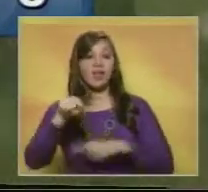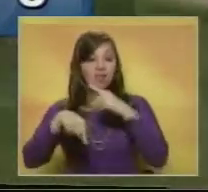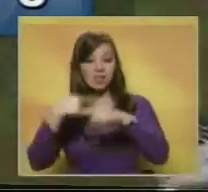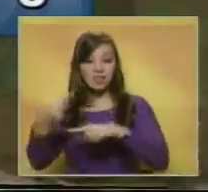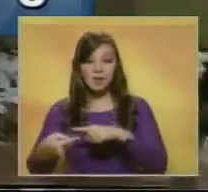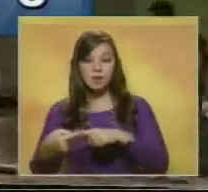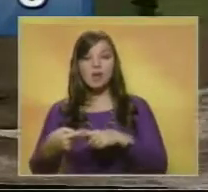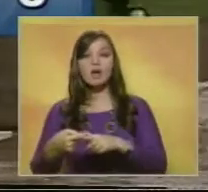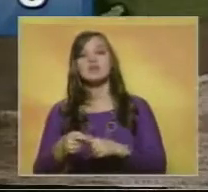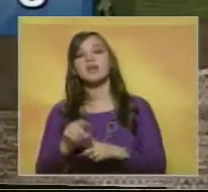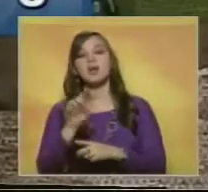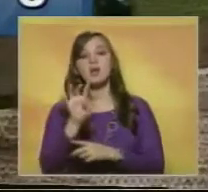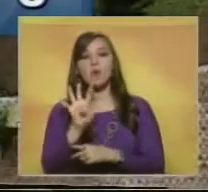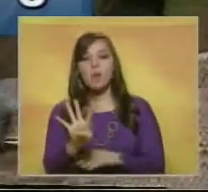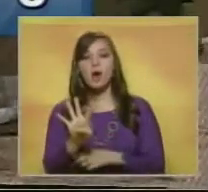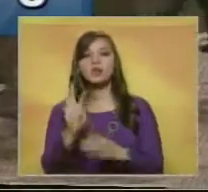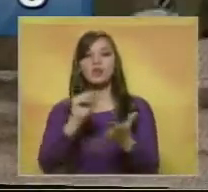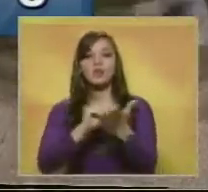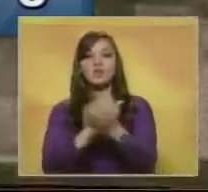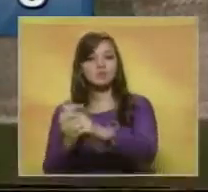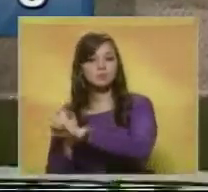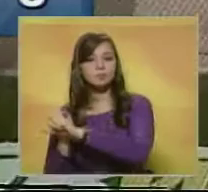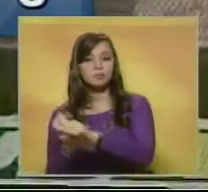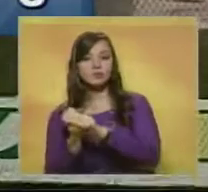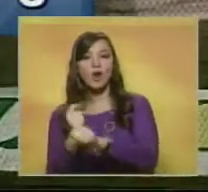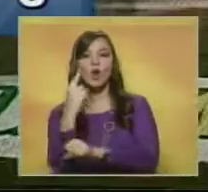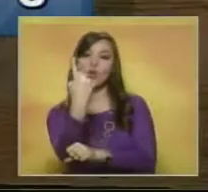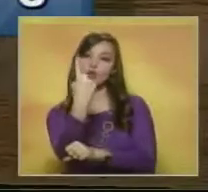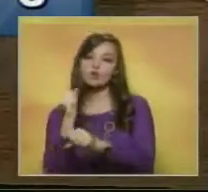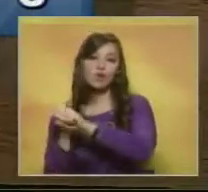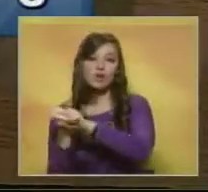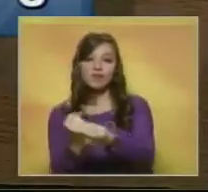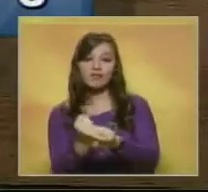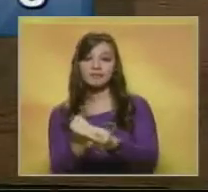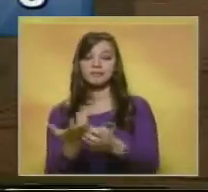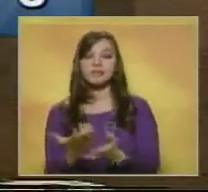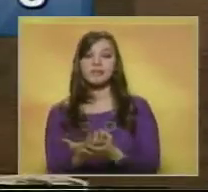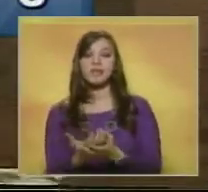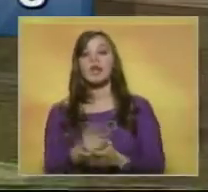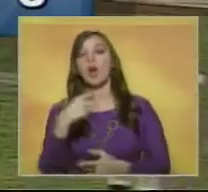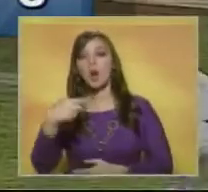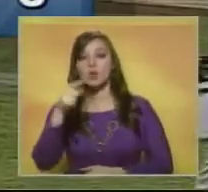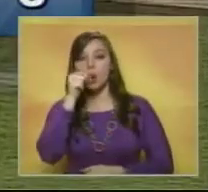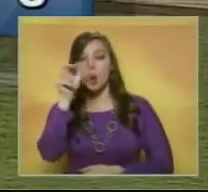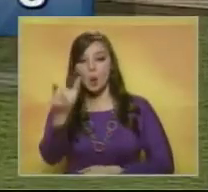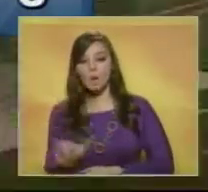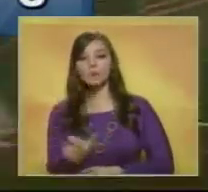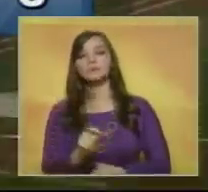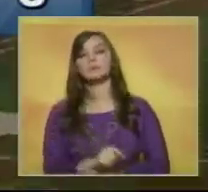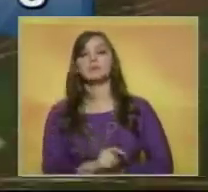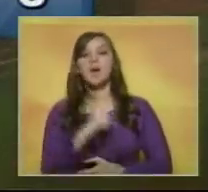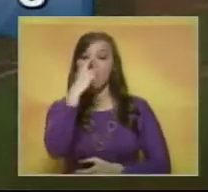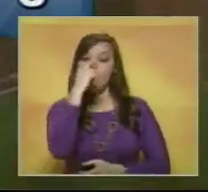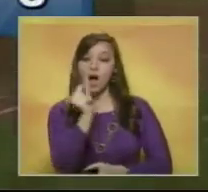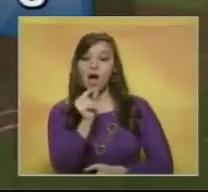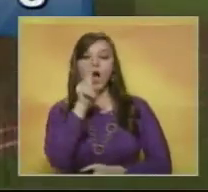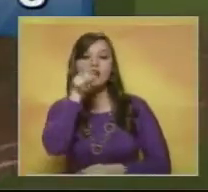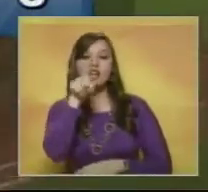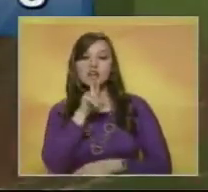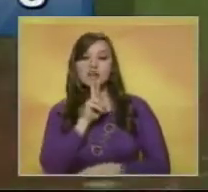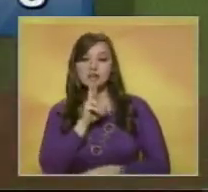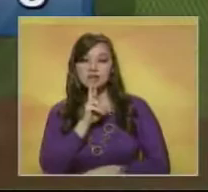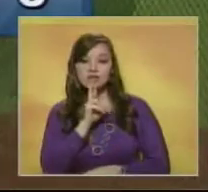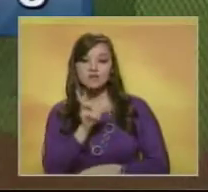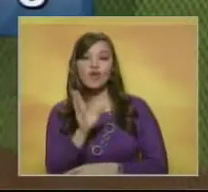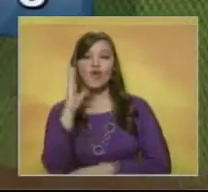Peralta de 4-1 con doble, impulsada y anotada. Además, Taylor Motter de 4-3 con anotada. Por Cardenales, Paulo Orlando